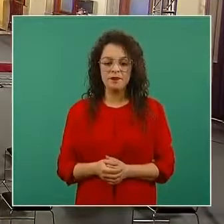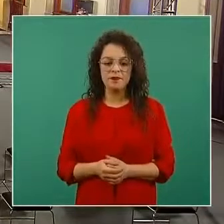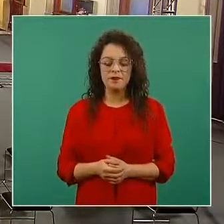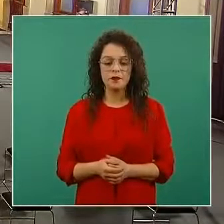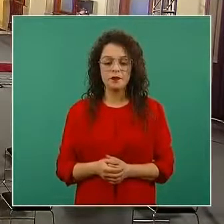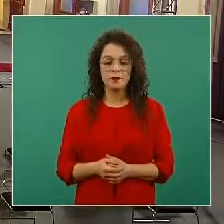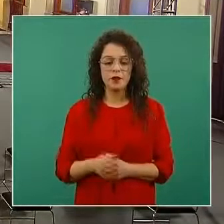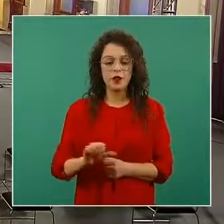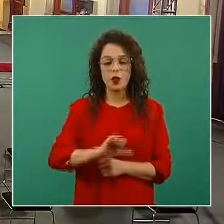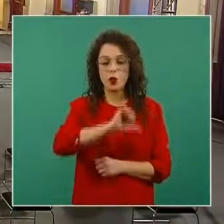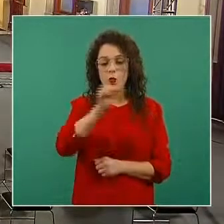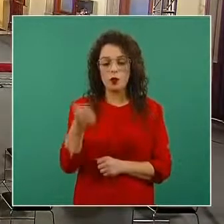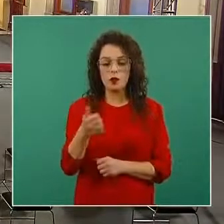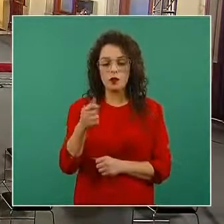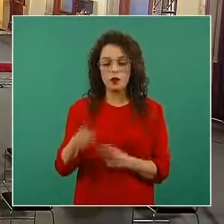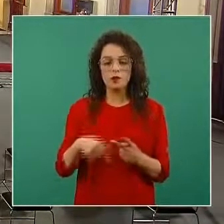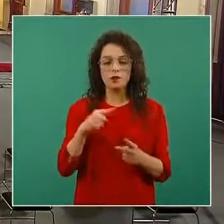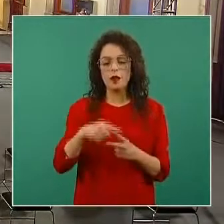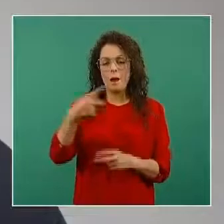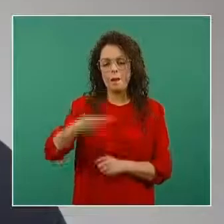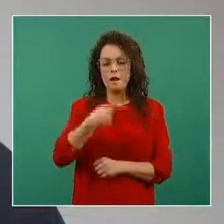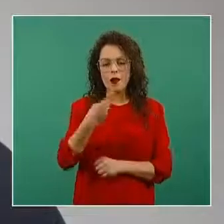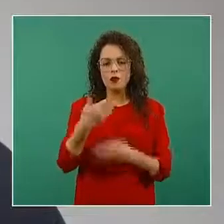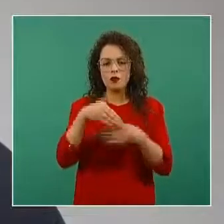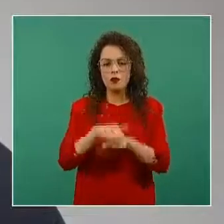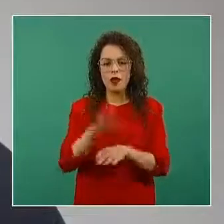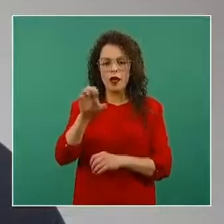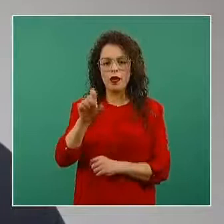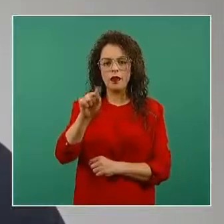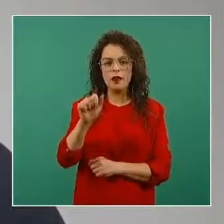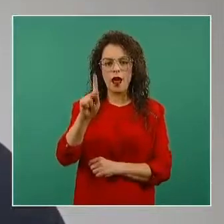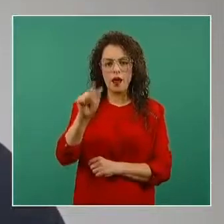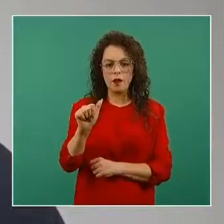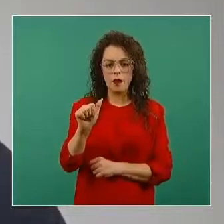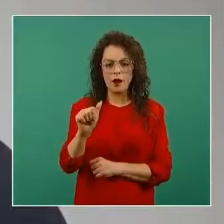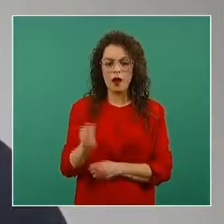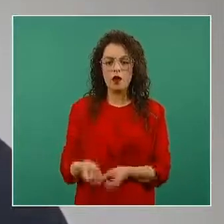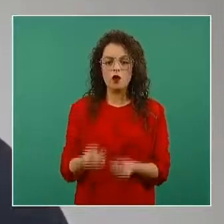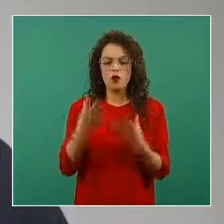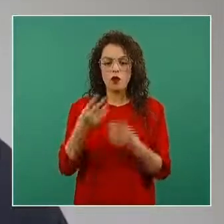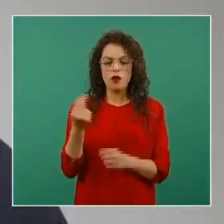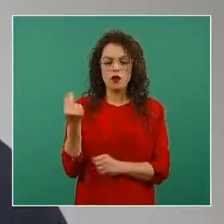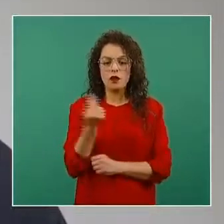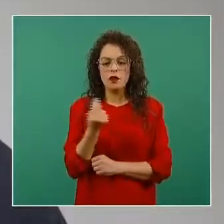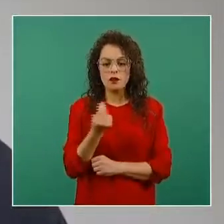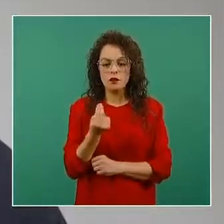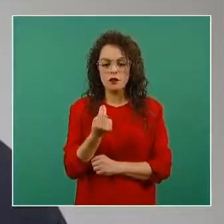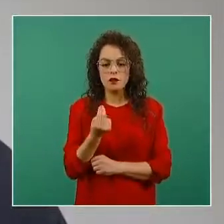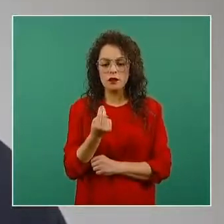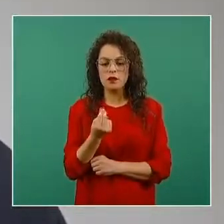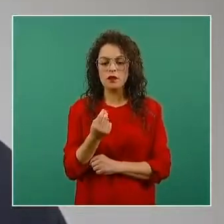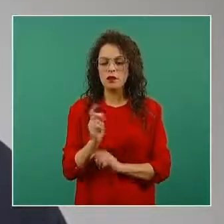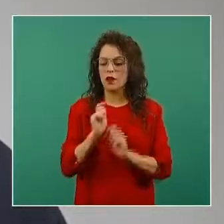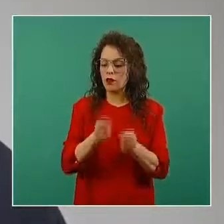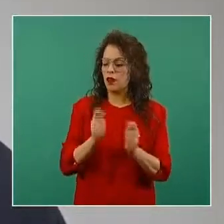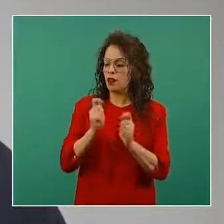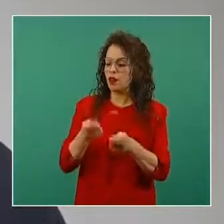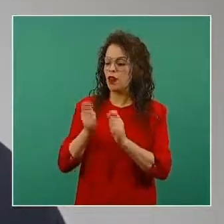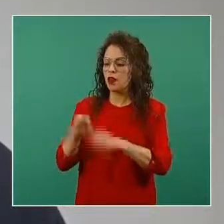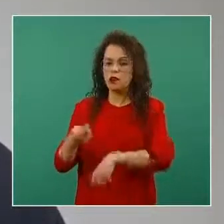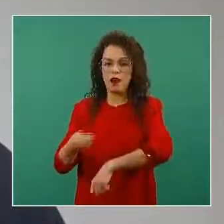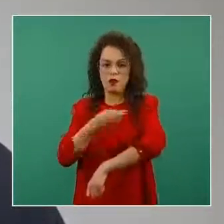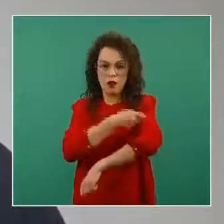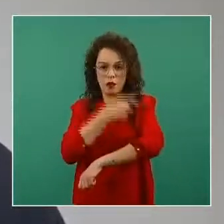preguntaba de las etapas y de qué cantidad de proporción se requiere poder al menos vacunar o obtener